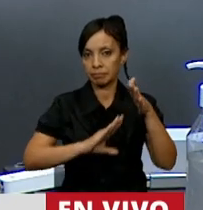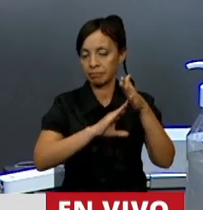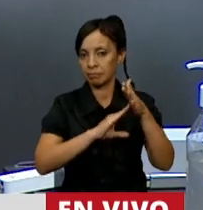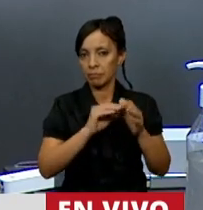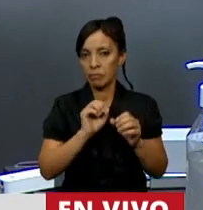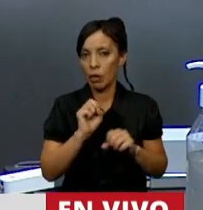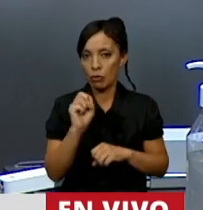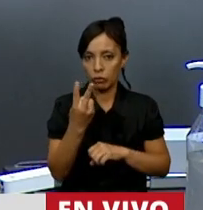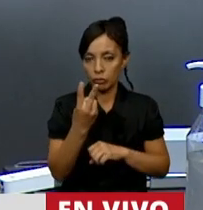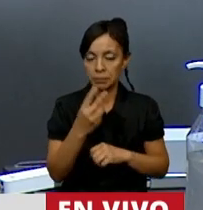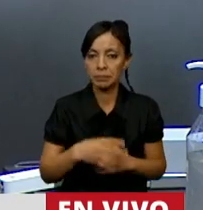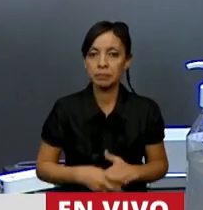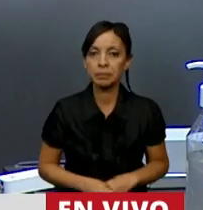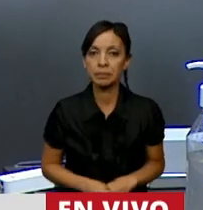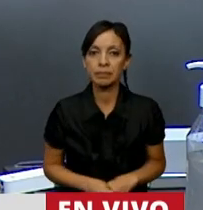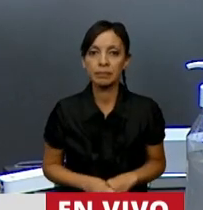fundamentales o base.